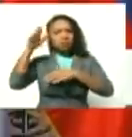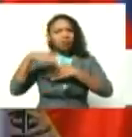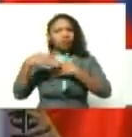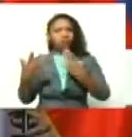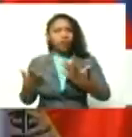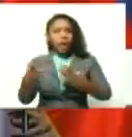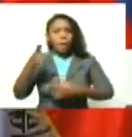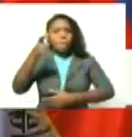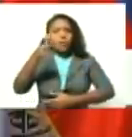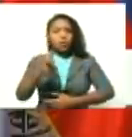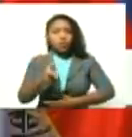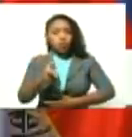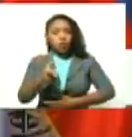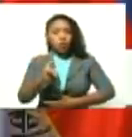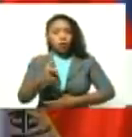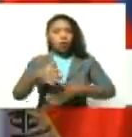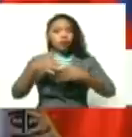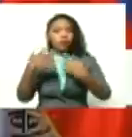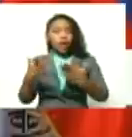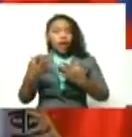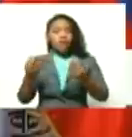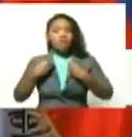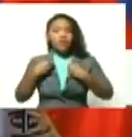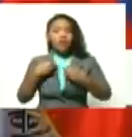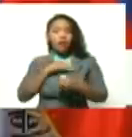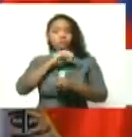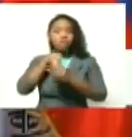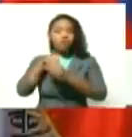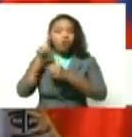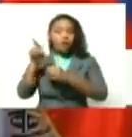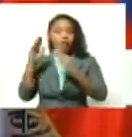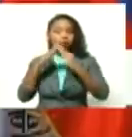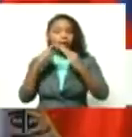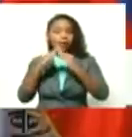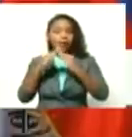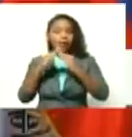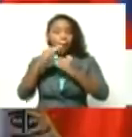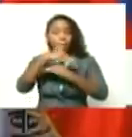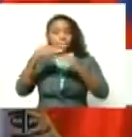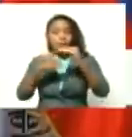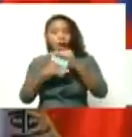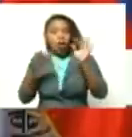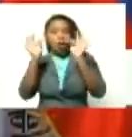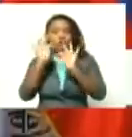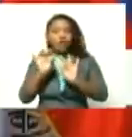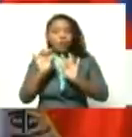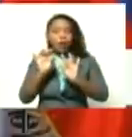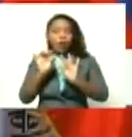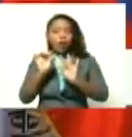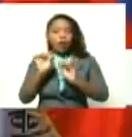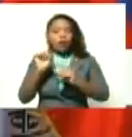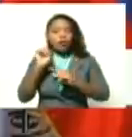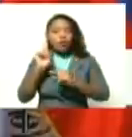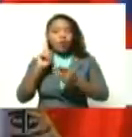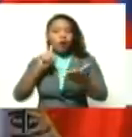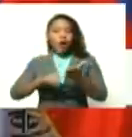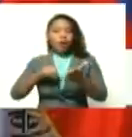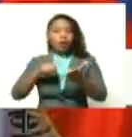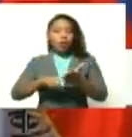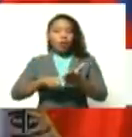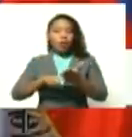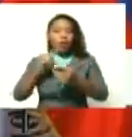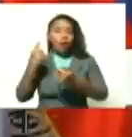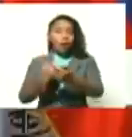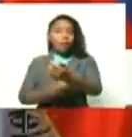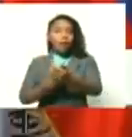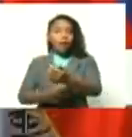la persona que vivía en esa vivienda bajo la cualidad de una inquilina, siendo